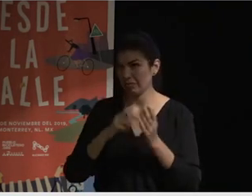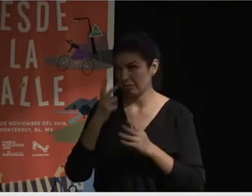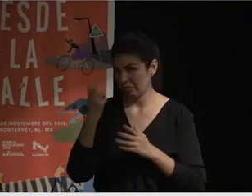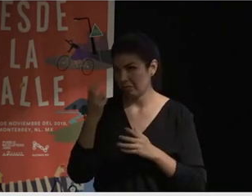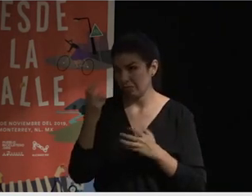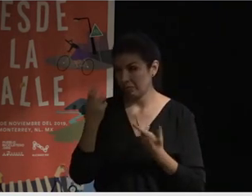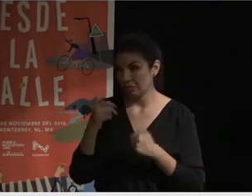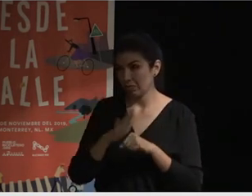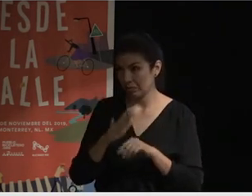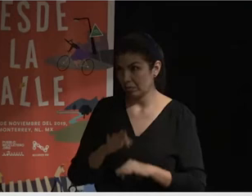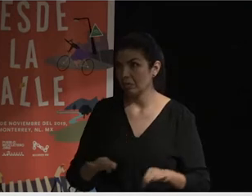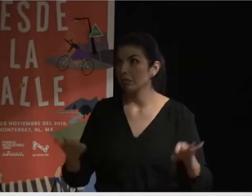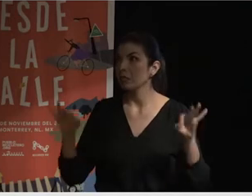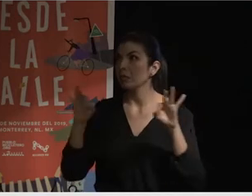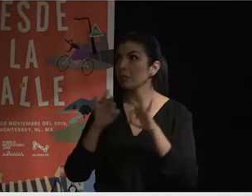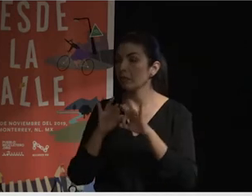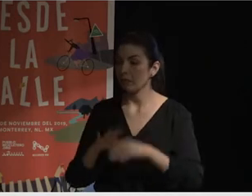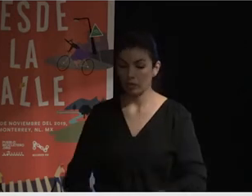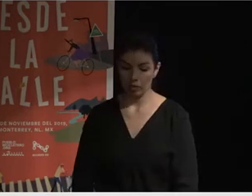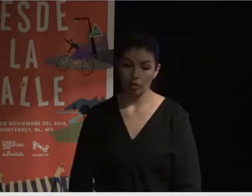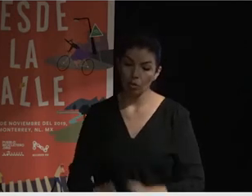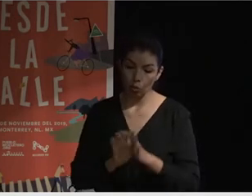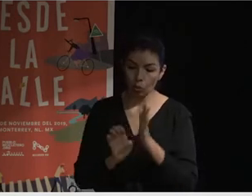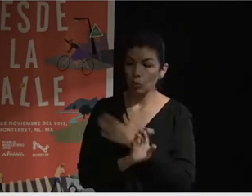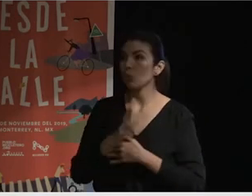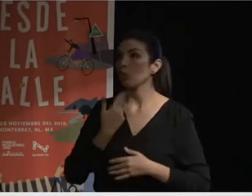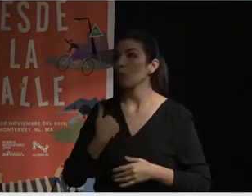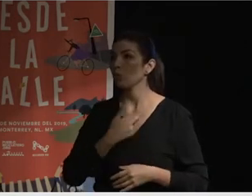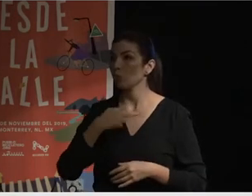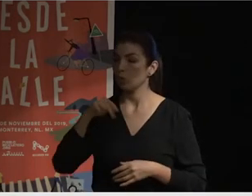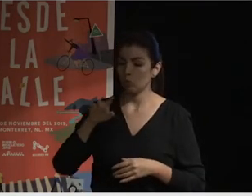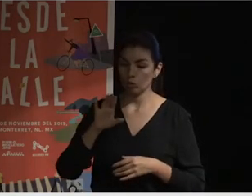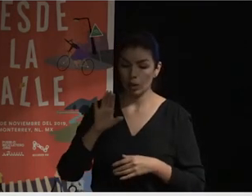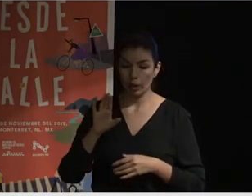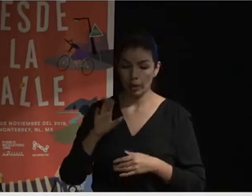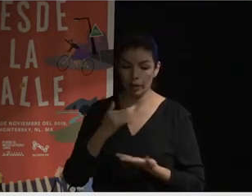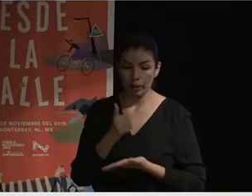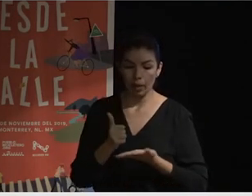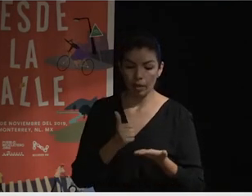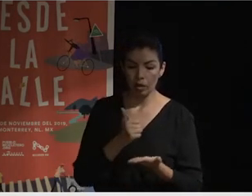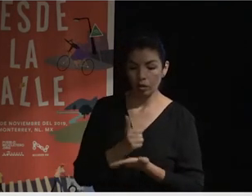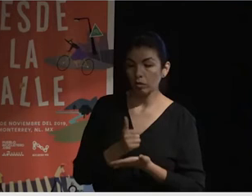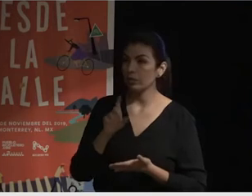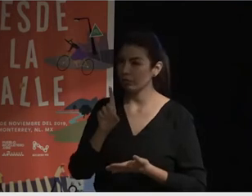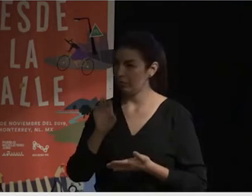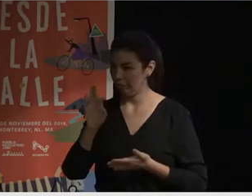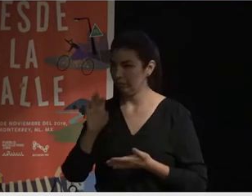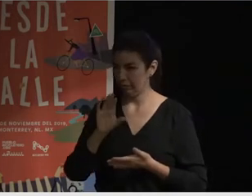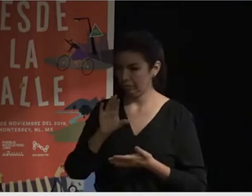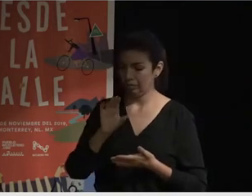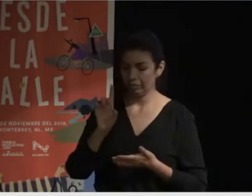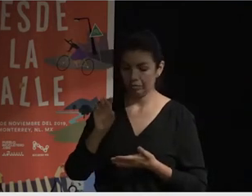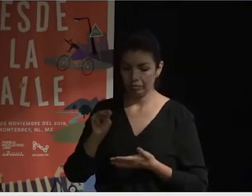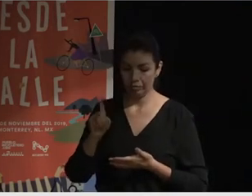Y finalmente se vuelve productiva. Una vez nosotros en México hicimos un foro de… porque en esta cuestión de derecho a la ciudad